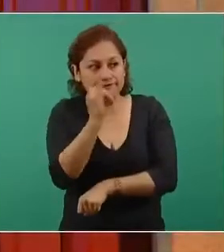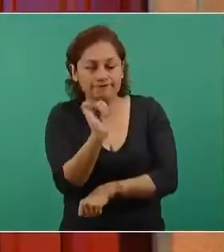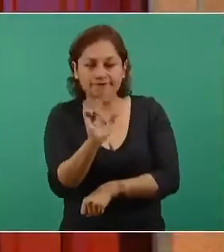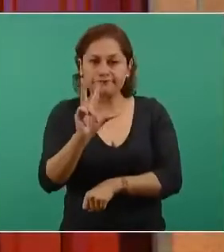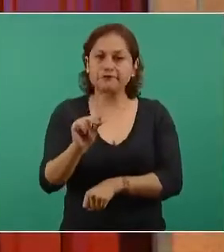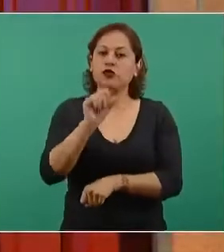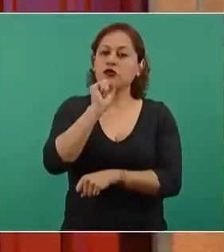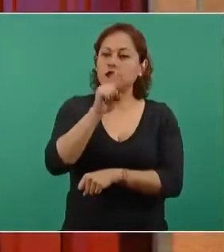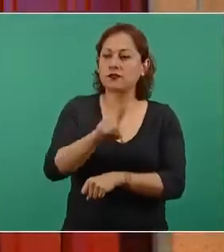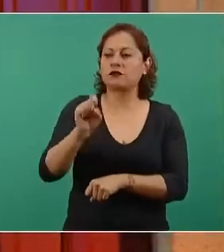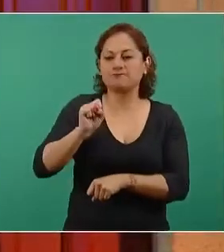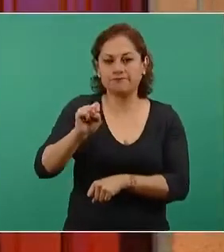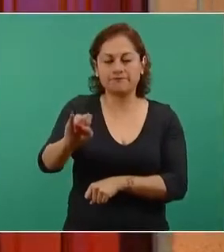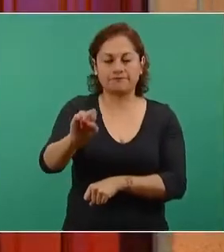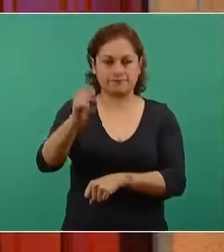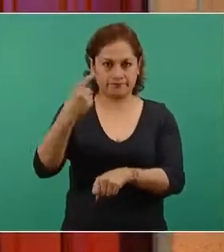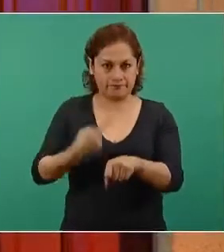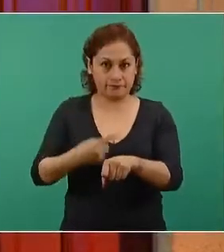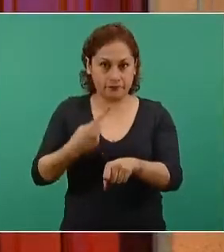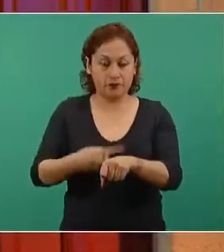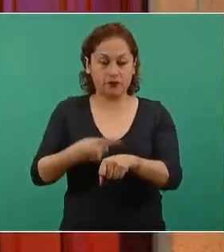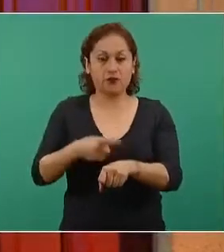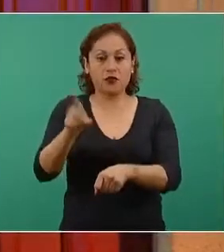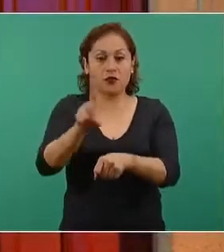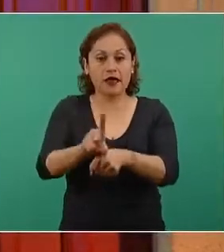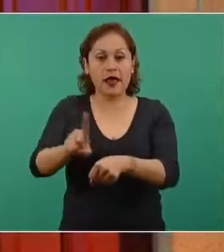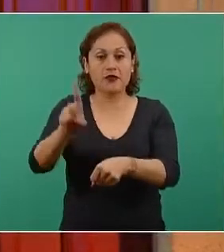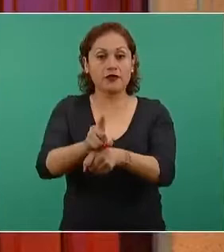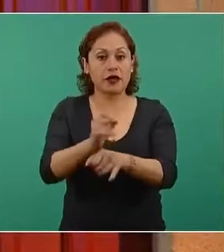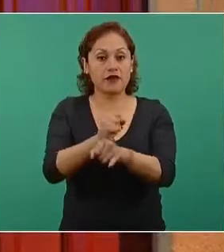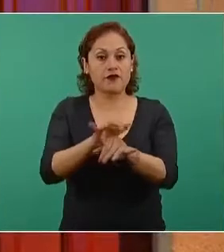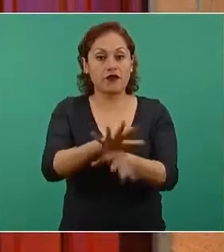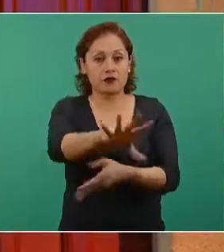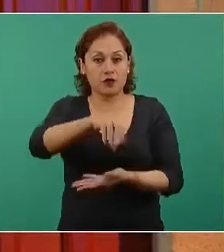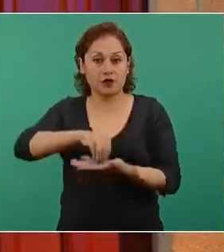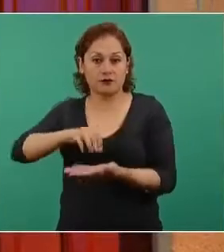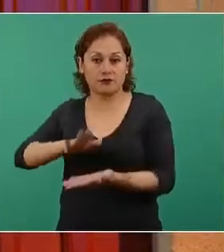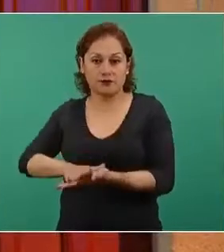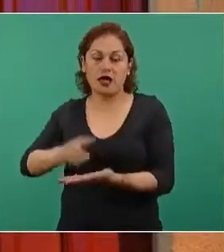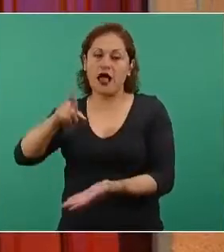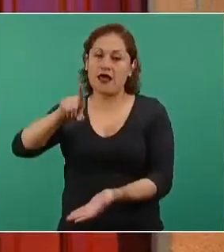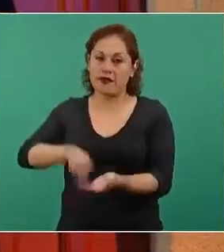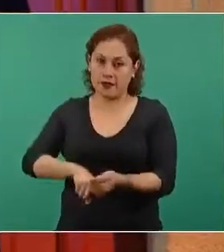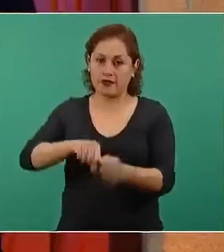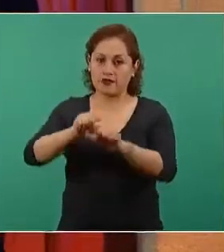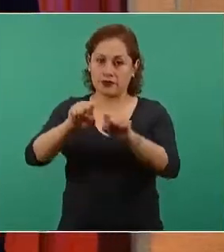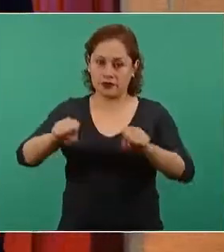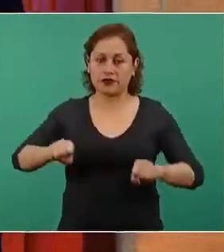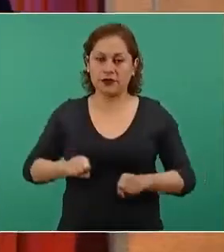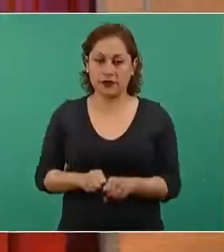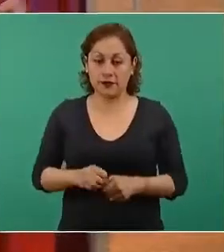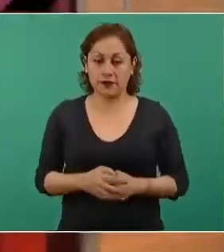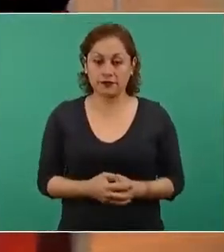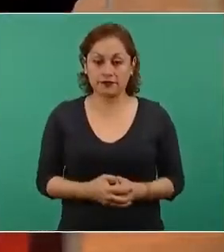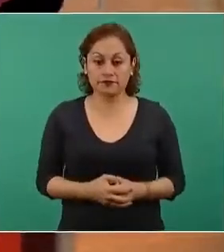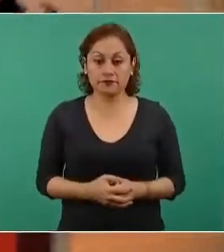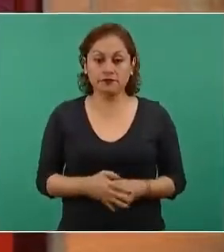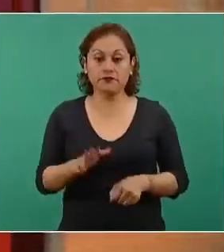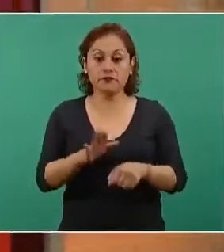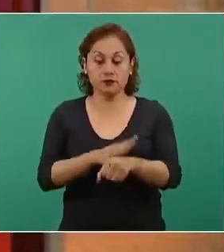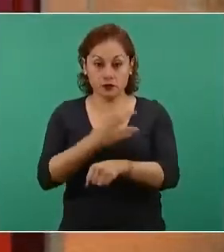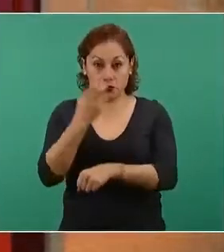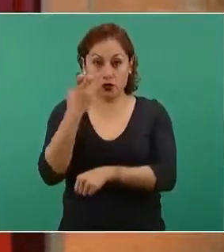informan día con día a través del registro de sus casos en dicha plataforma. Dicho esto, es muy importante recordar entonces que